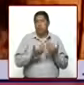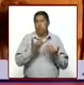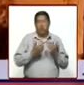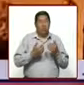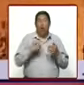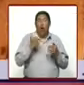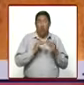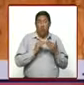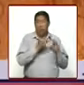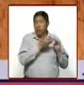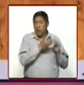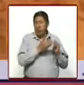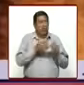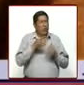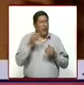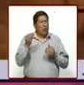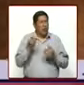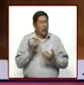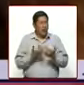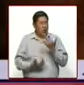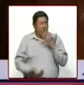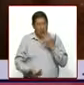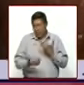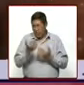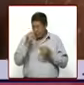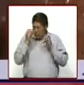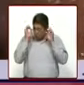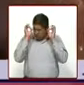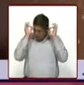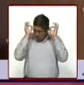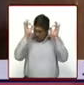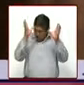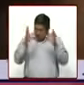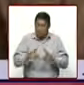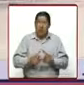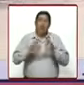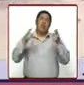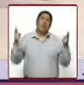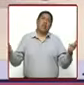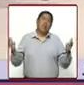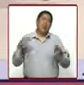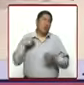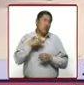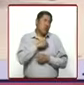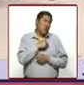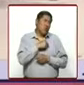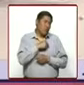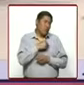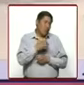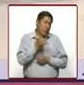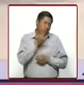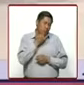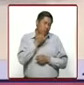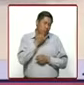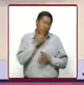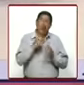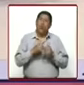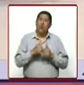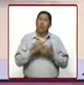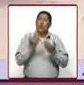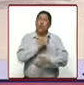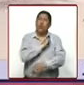Entonces el incendio es de gran magnitud ya en nuestro municipio. Bueno, nosotros como